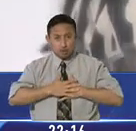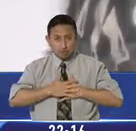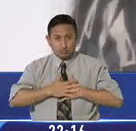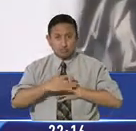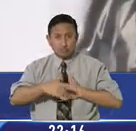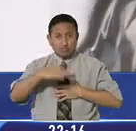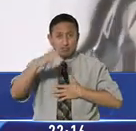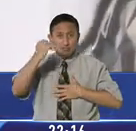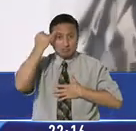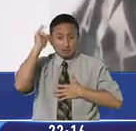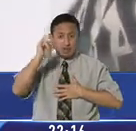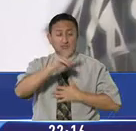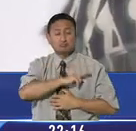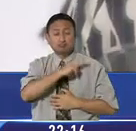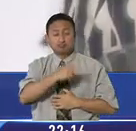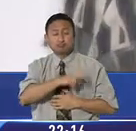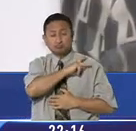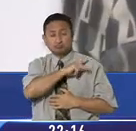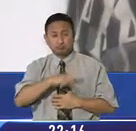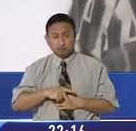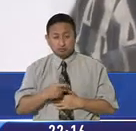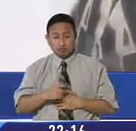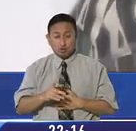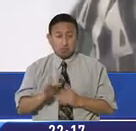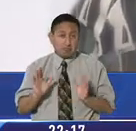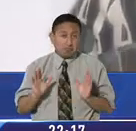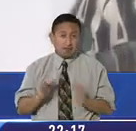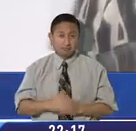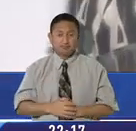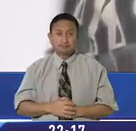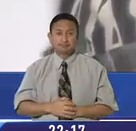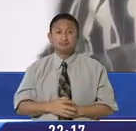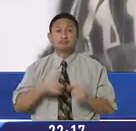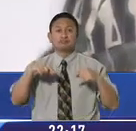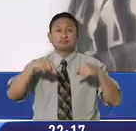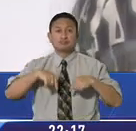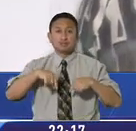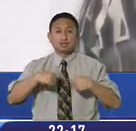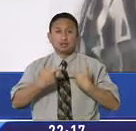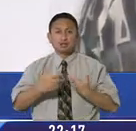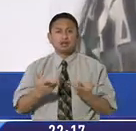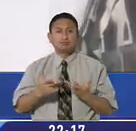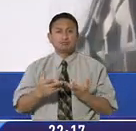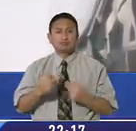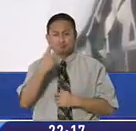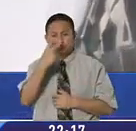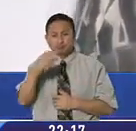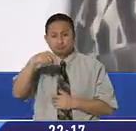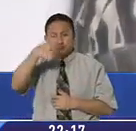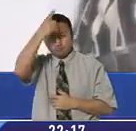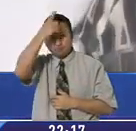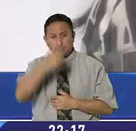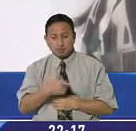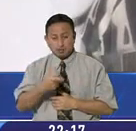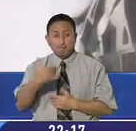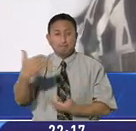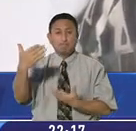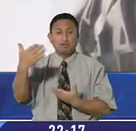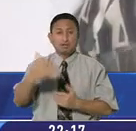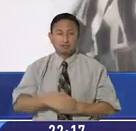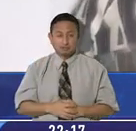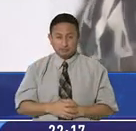concepciones religiosas, personales o metafísicas. Aquí lo que tomaremos son decisiones